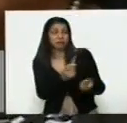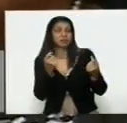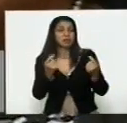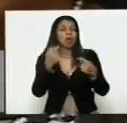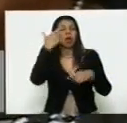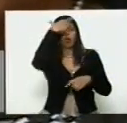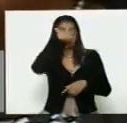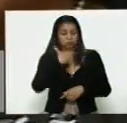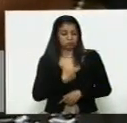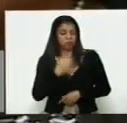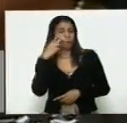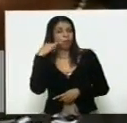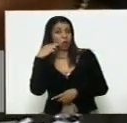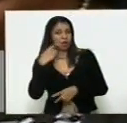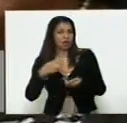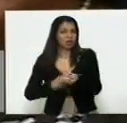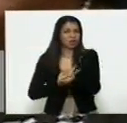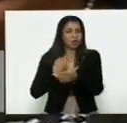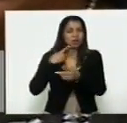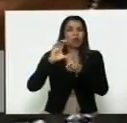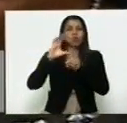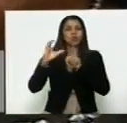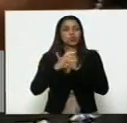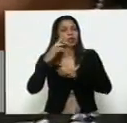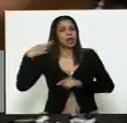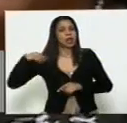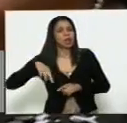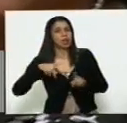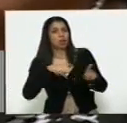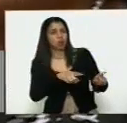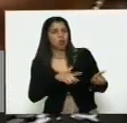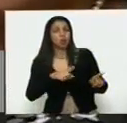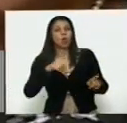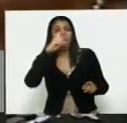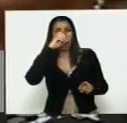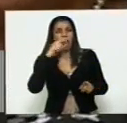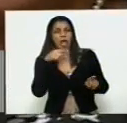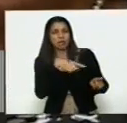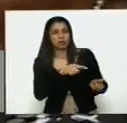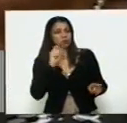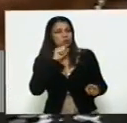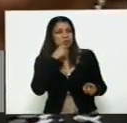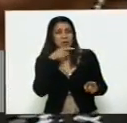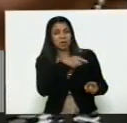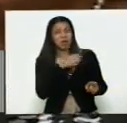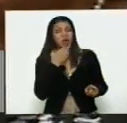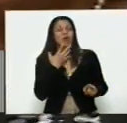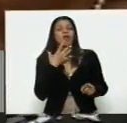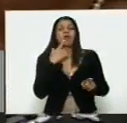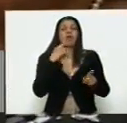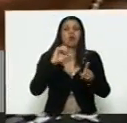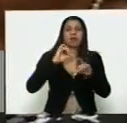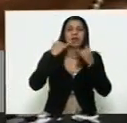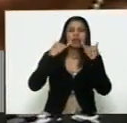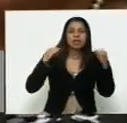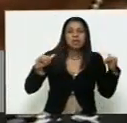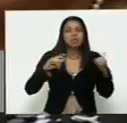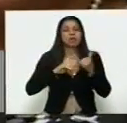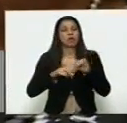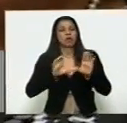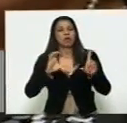de fenotipo, cultura, religión, edad, idioma, grupo etario, situación